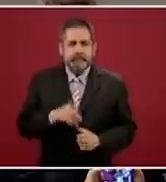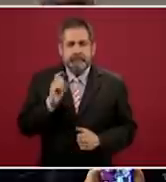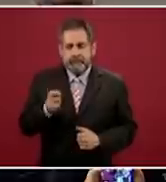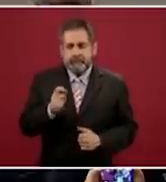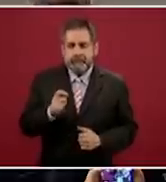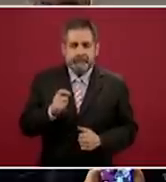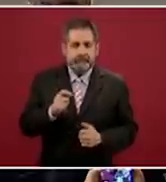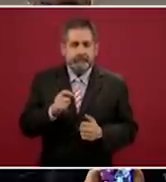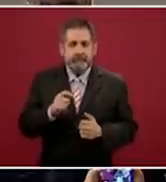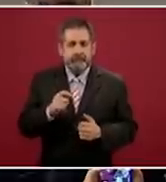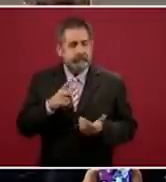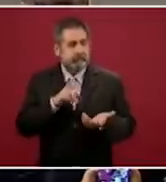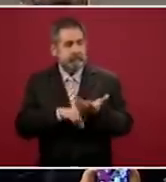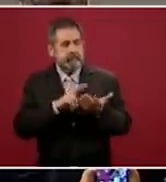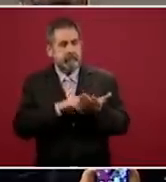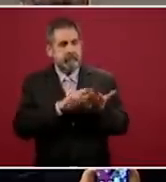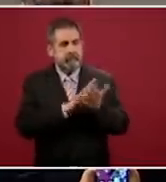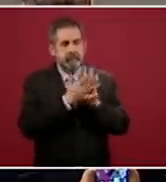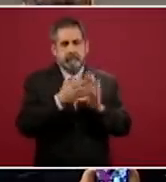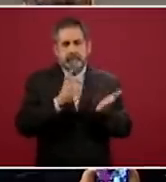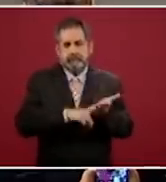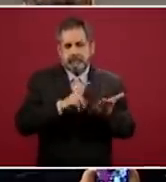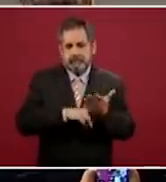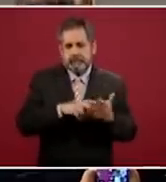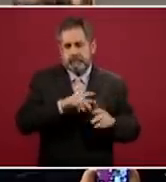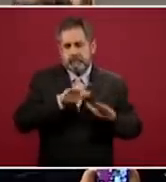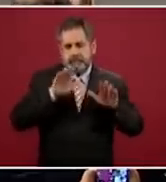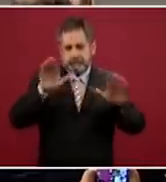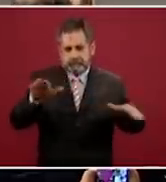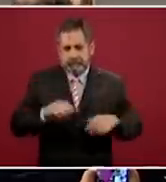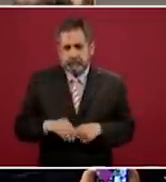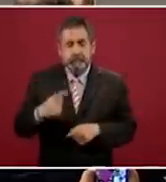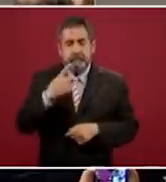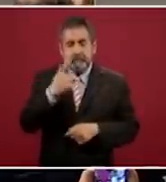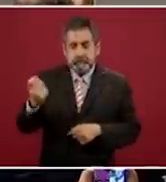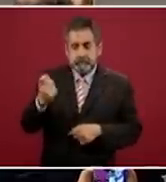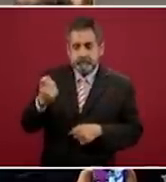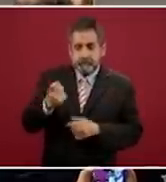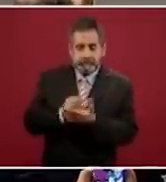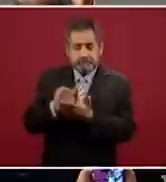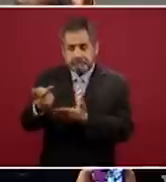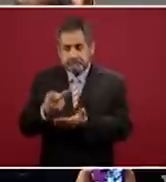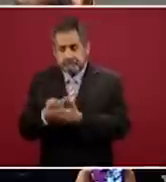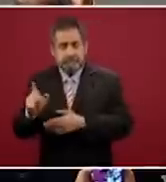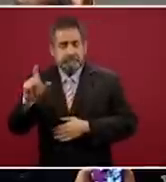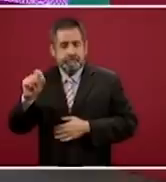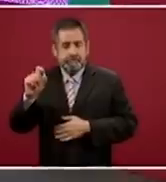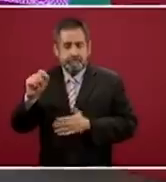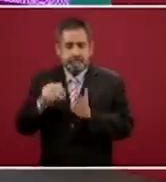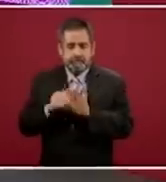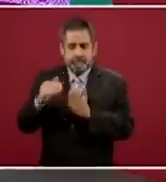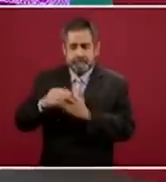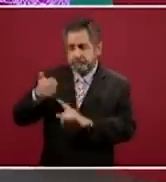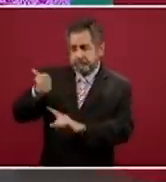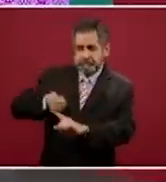equivalente al valor del avión, 100 premios de 20 millones.